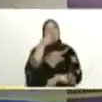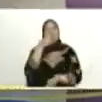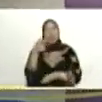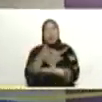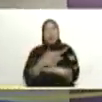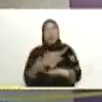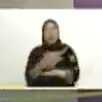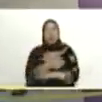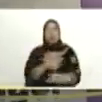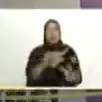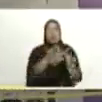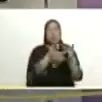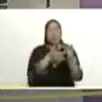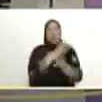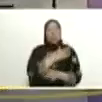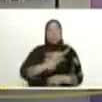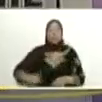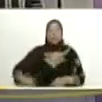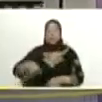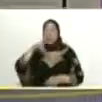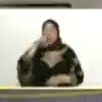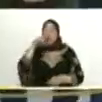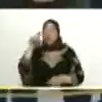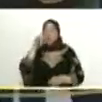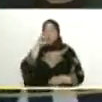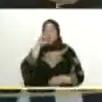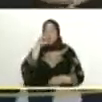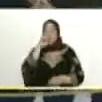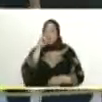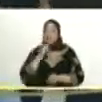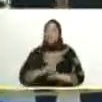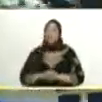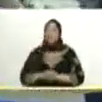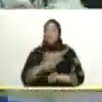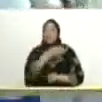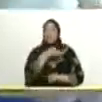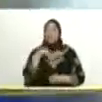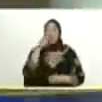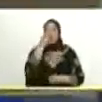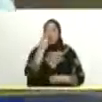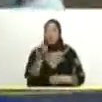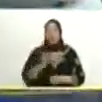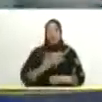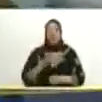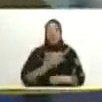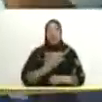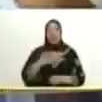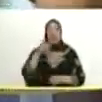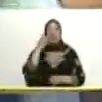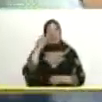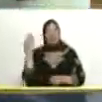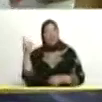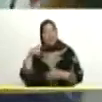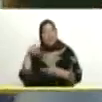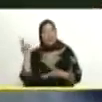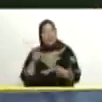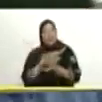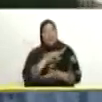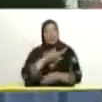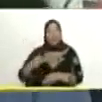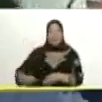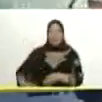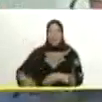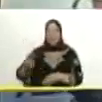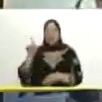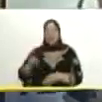completa articulación, presidente. Con su venia, quisiéramos inaugurar aquí con el alcalde Pepe, con el equipo, con el presidente del Banco del Tesoro,